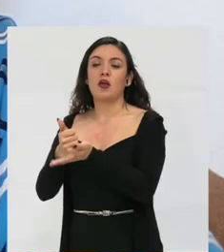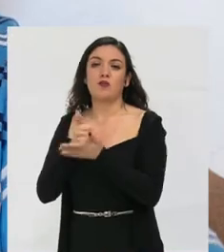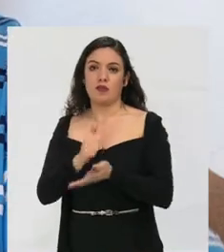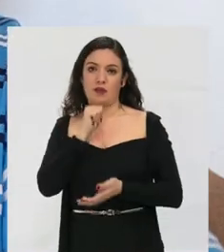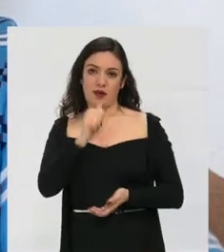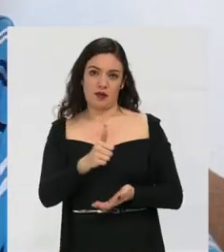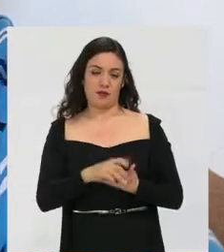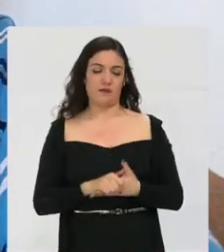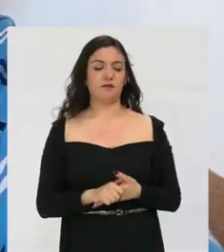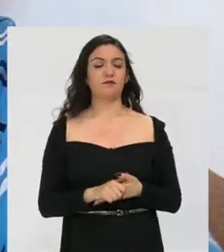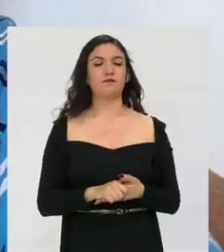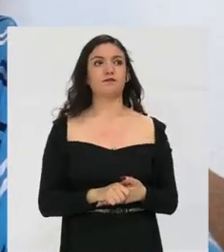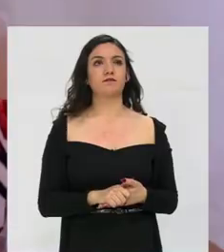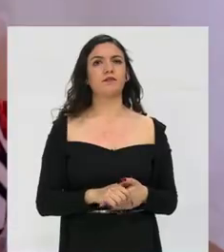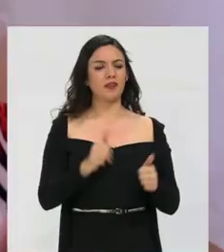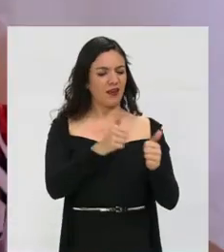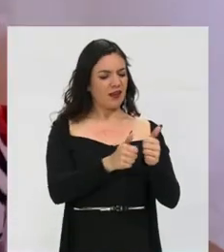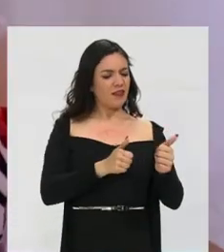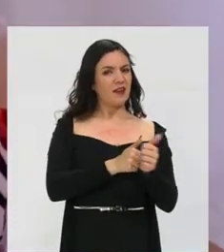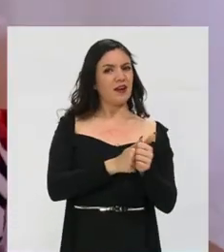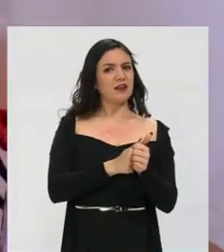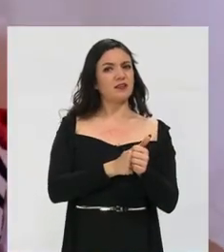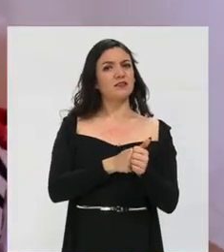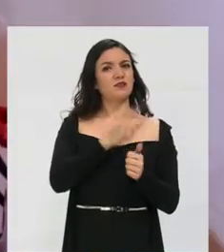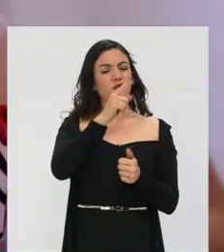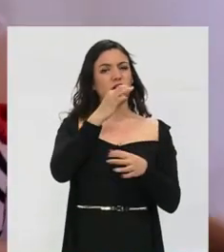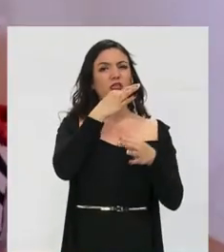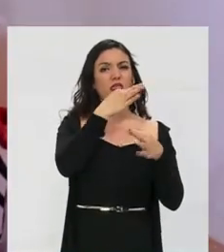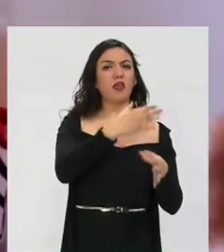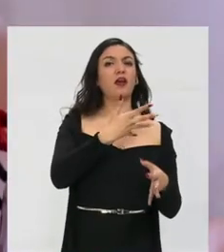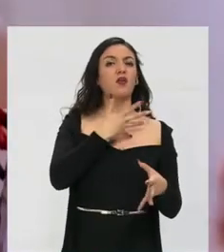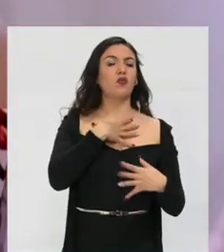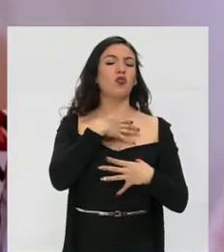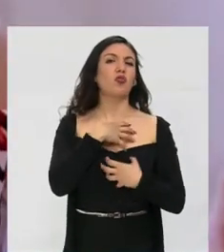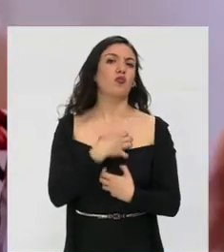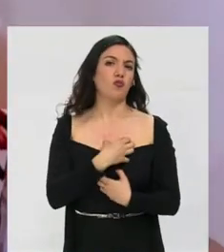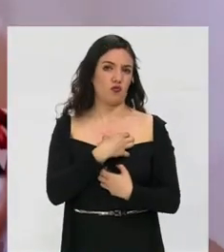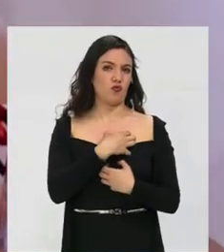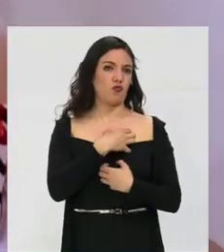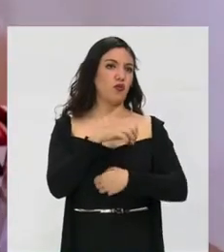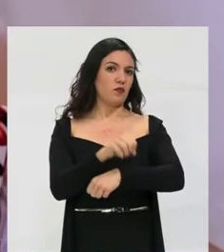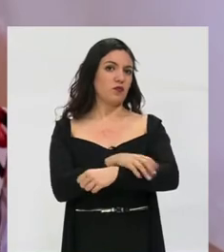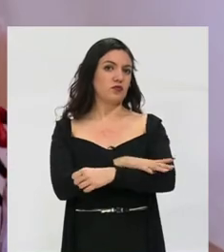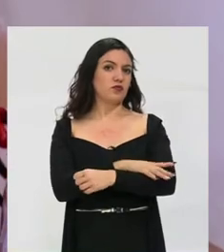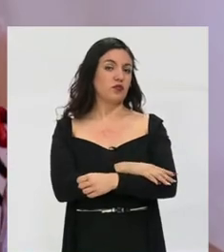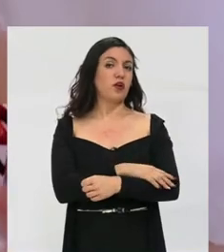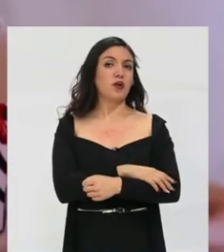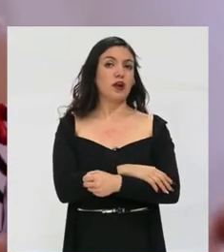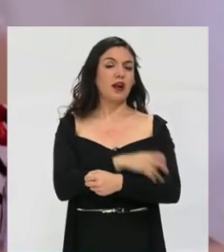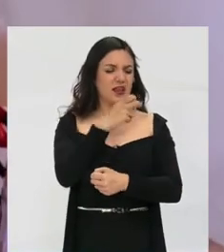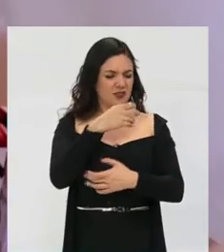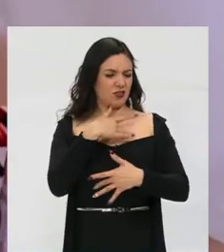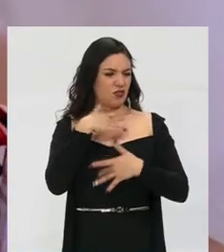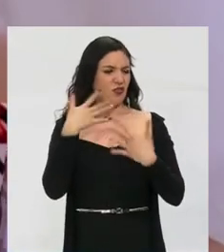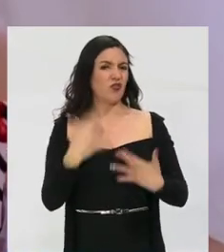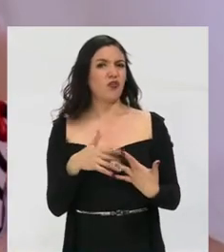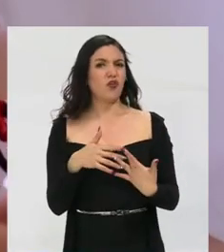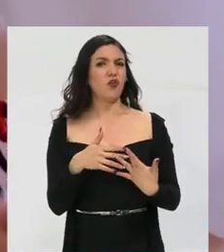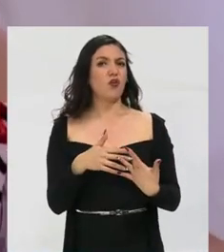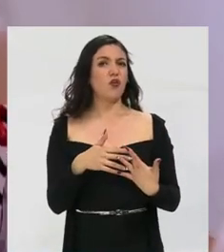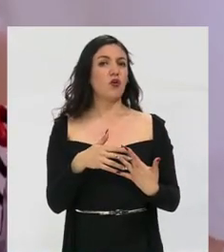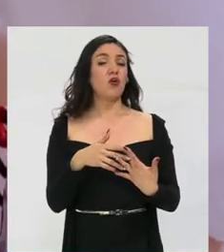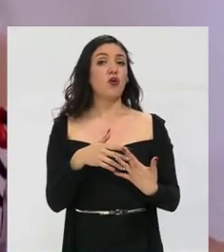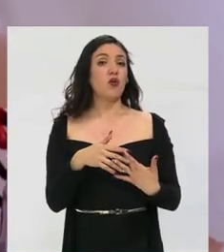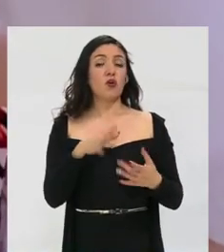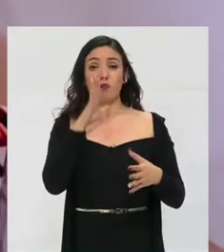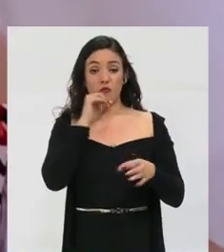en mí, ya nadie me quería echar la mano. Detrás de una adicción hay un dolor emocional. Y si no sanan